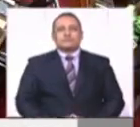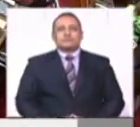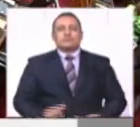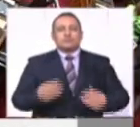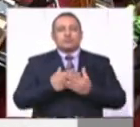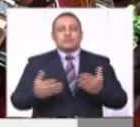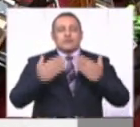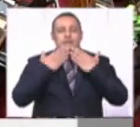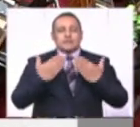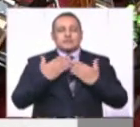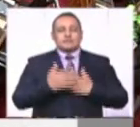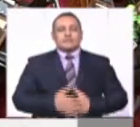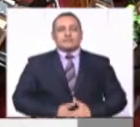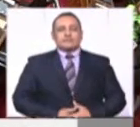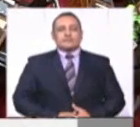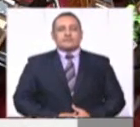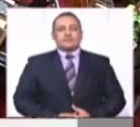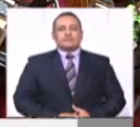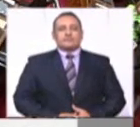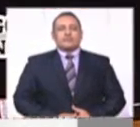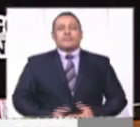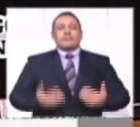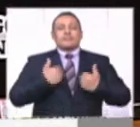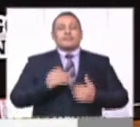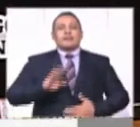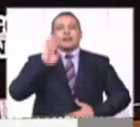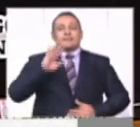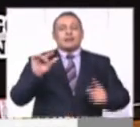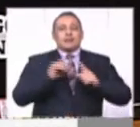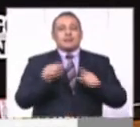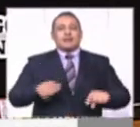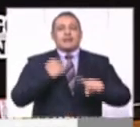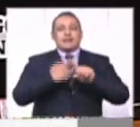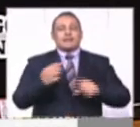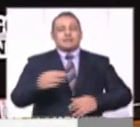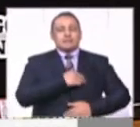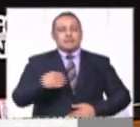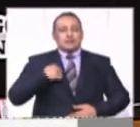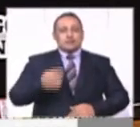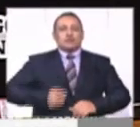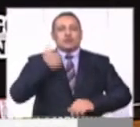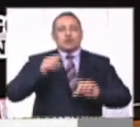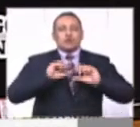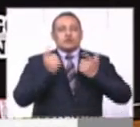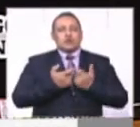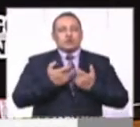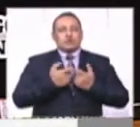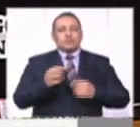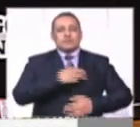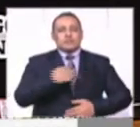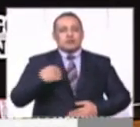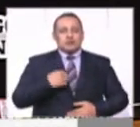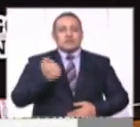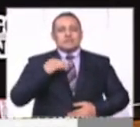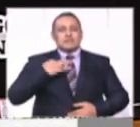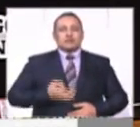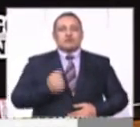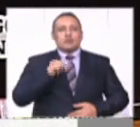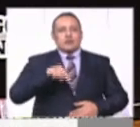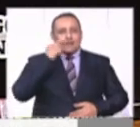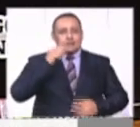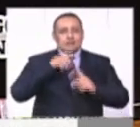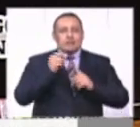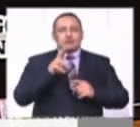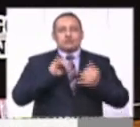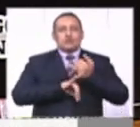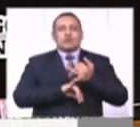Gracias congresista tiene la palabra el expresidente del Consejo de ministros señor Aníbal